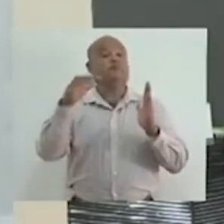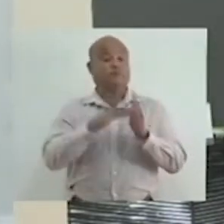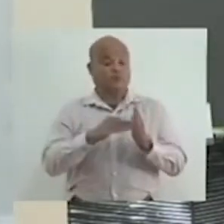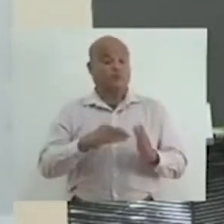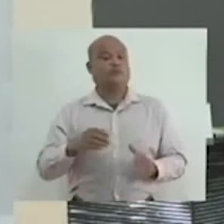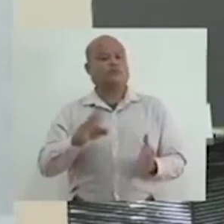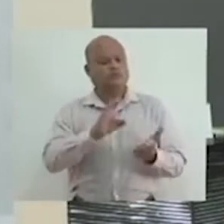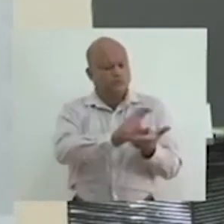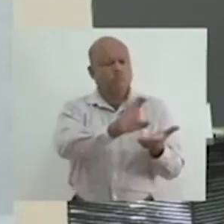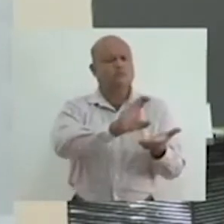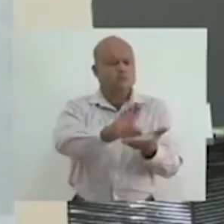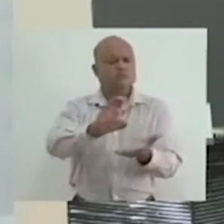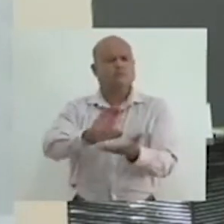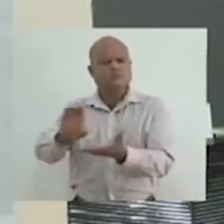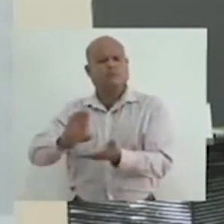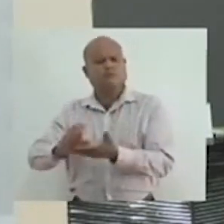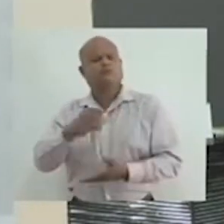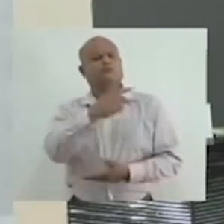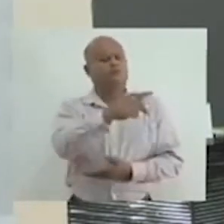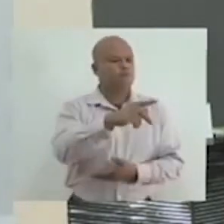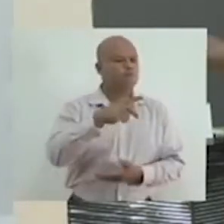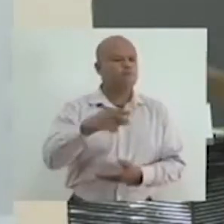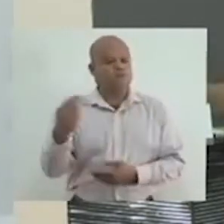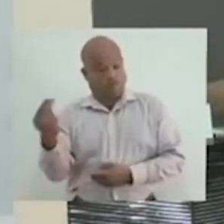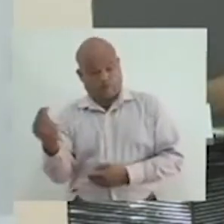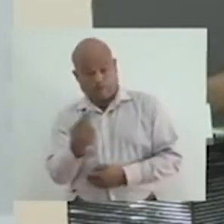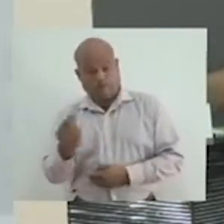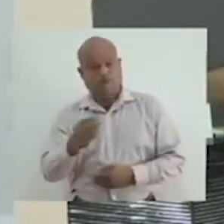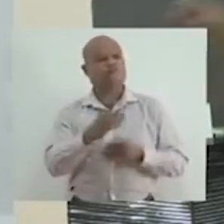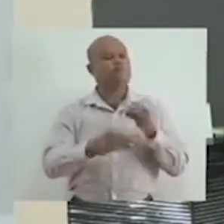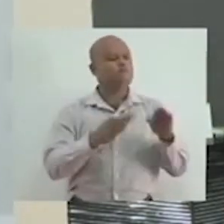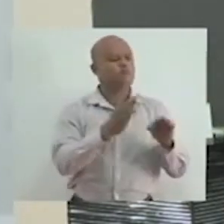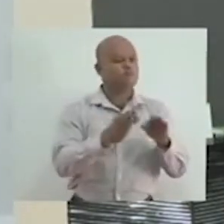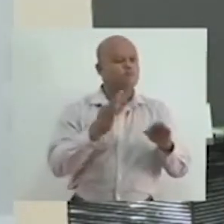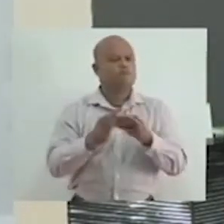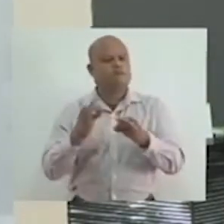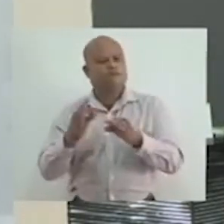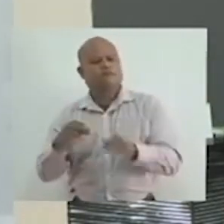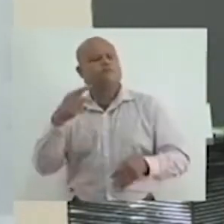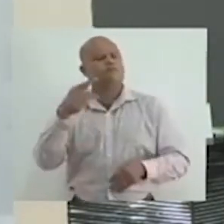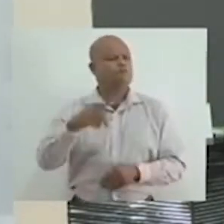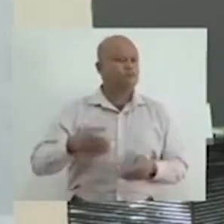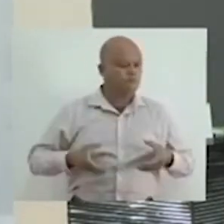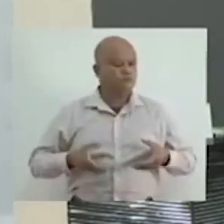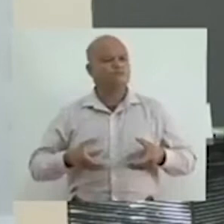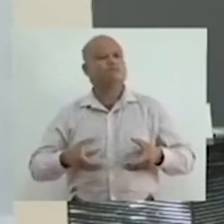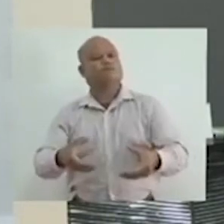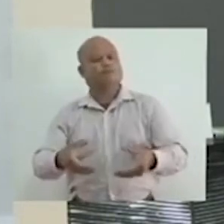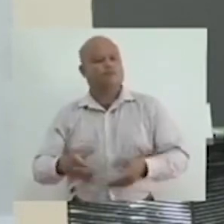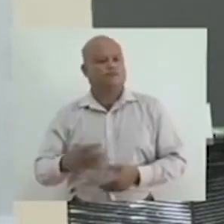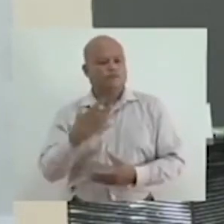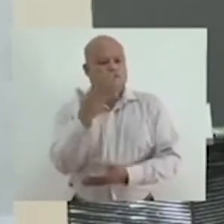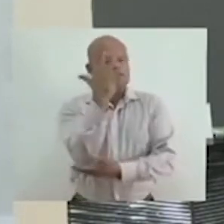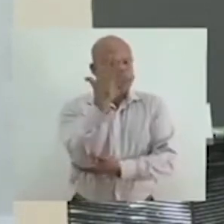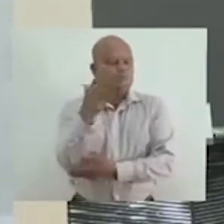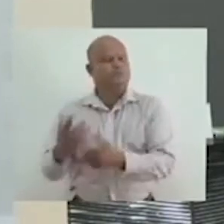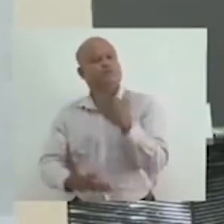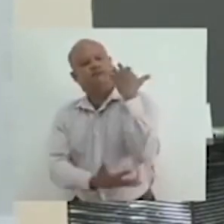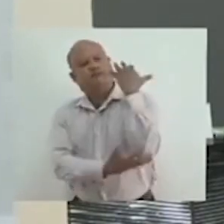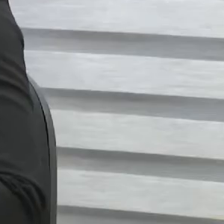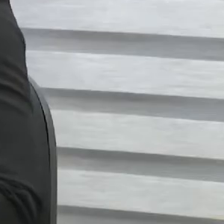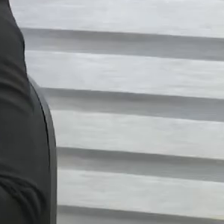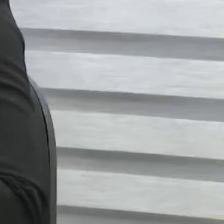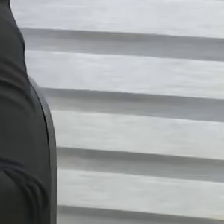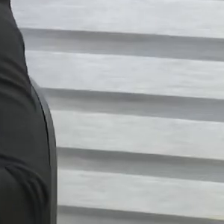difícil encontrar información de ella, de lo que está haciendo día a día, porque además sus redes sociales no se actualizan como lo hacen otros candidatos. Pero en el debate donde ella tenía